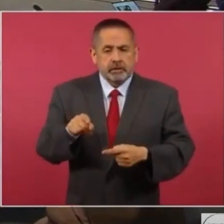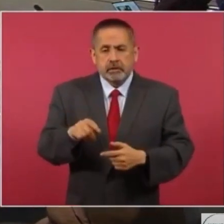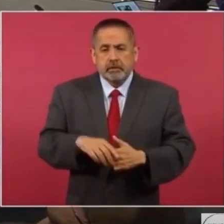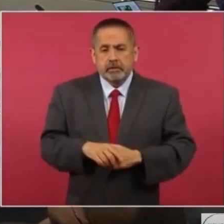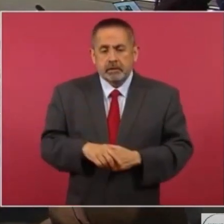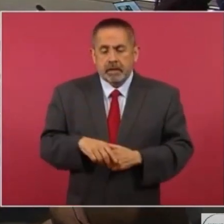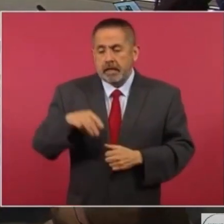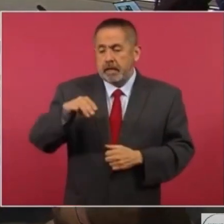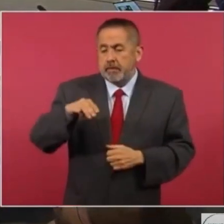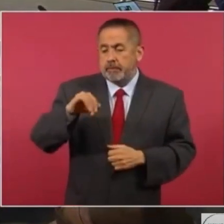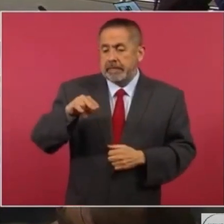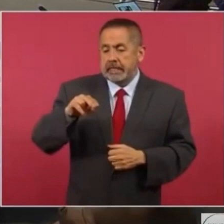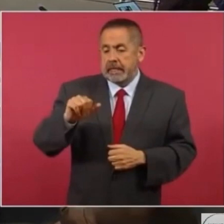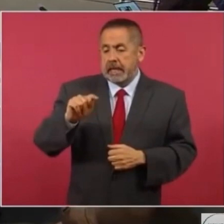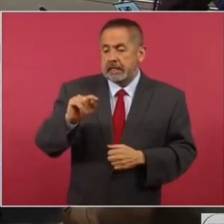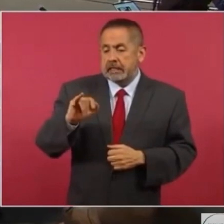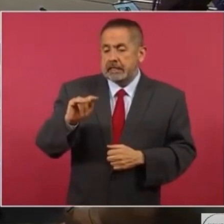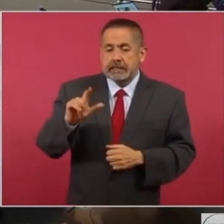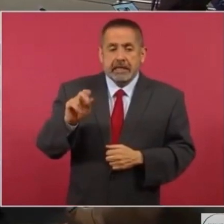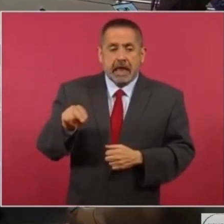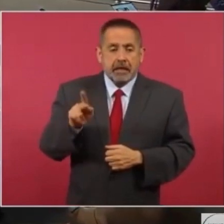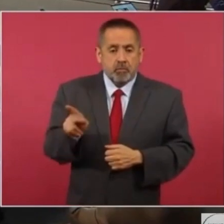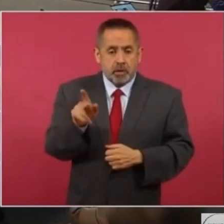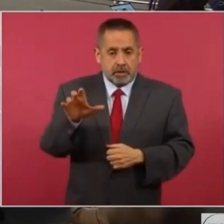de Minatitlán.